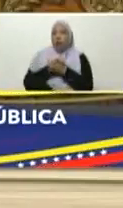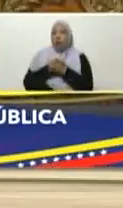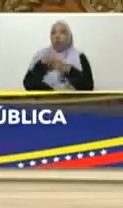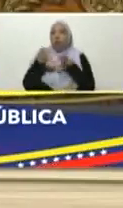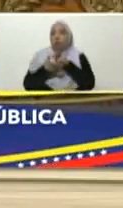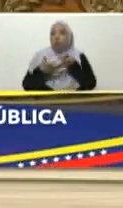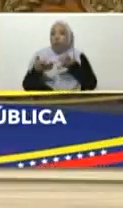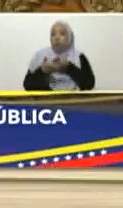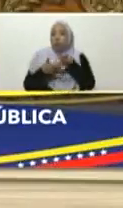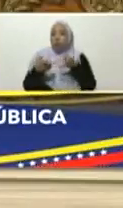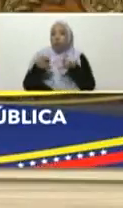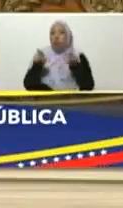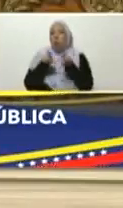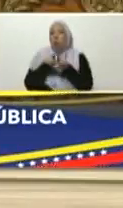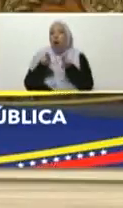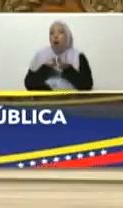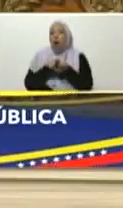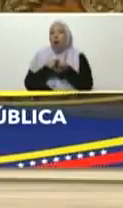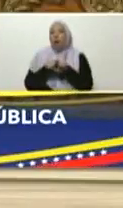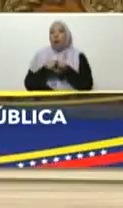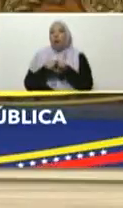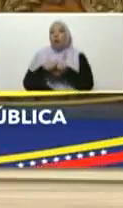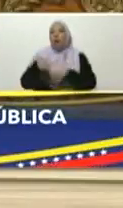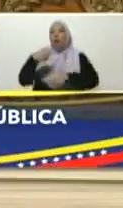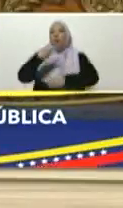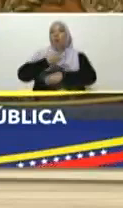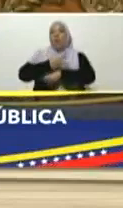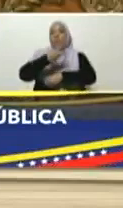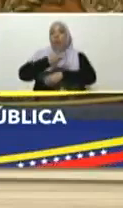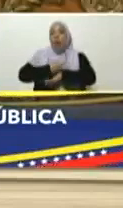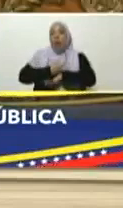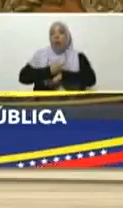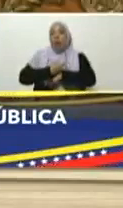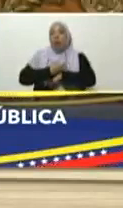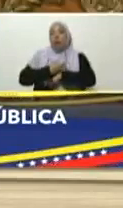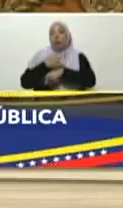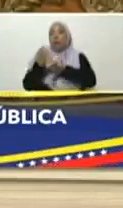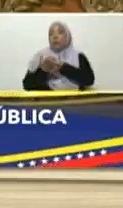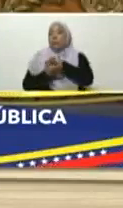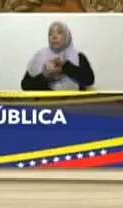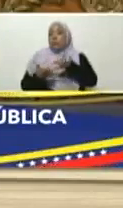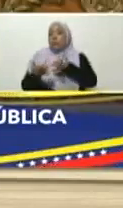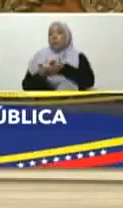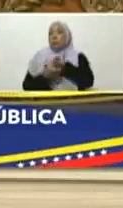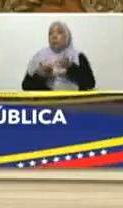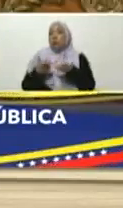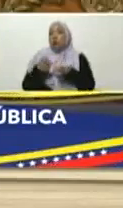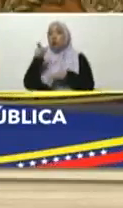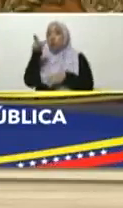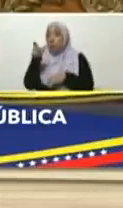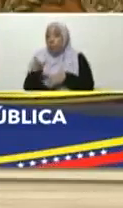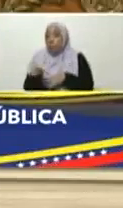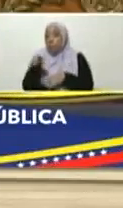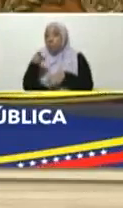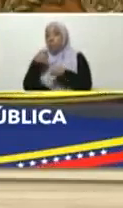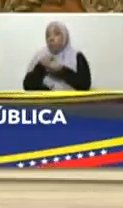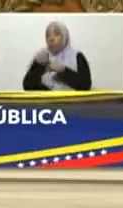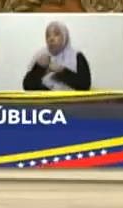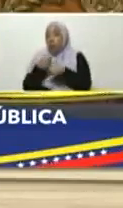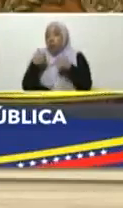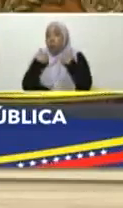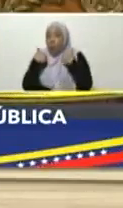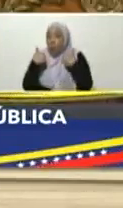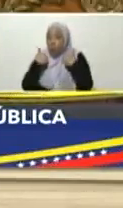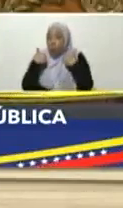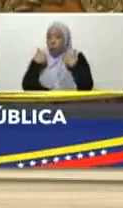problema con Guatemala. Y por muchos años el padre de nuestra nación, George Price, estaba trabajando duro